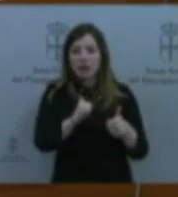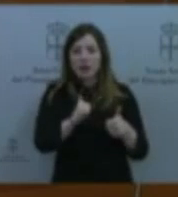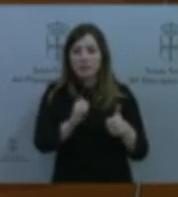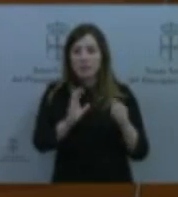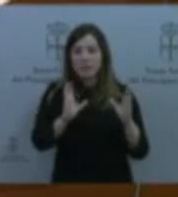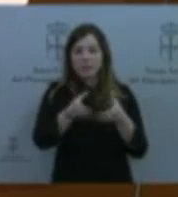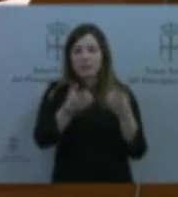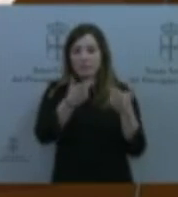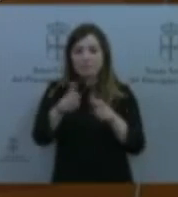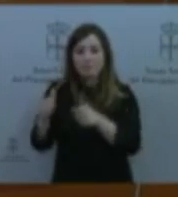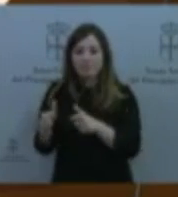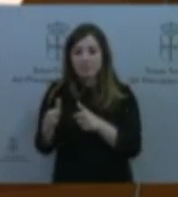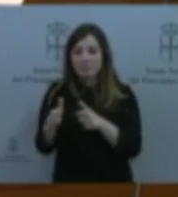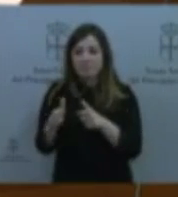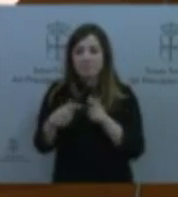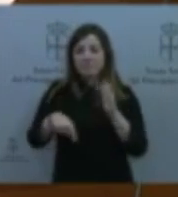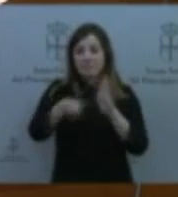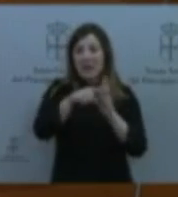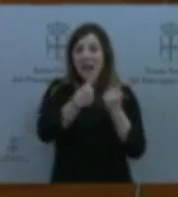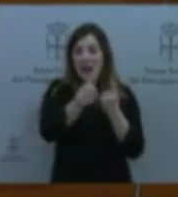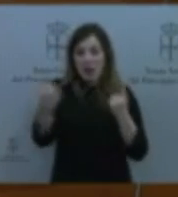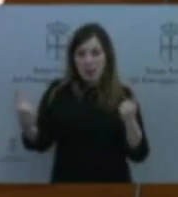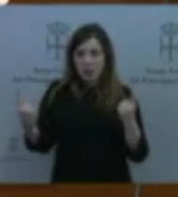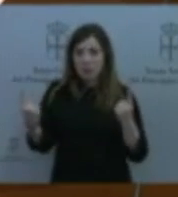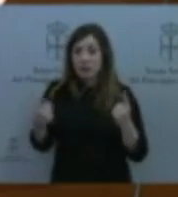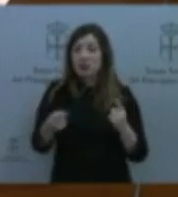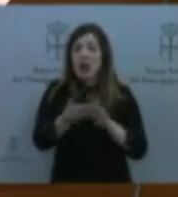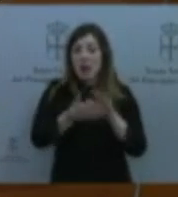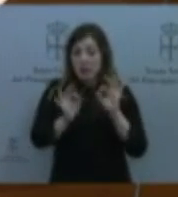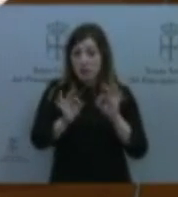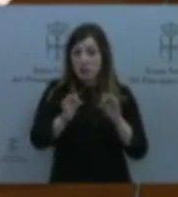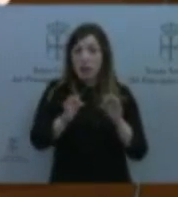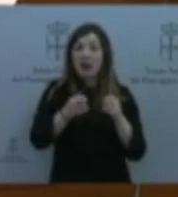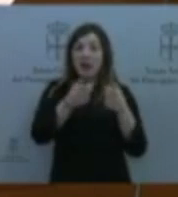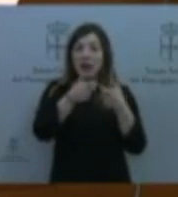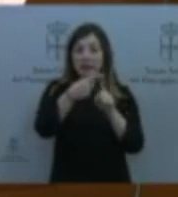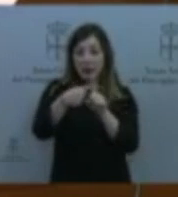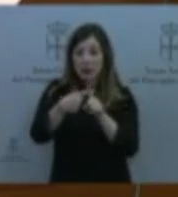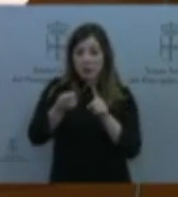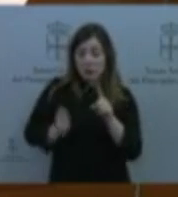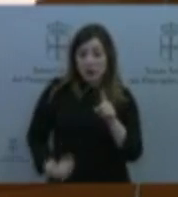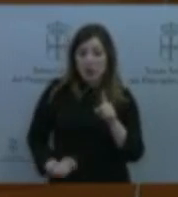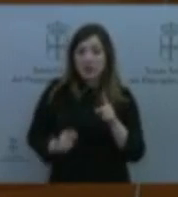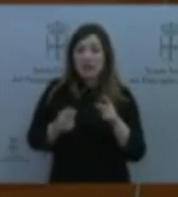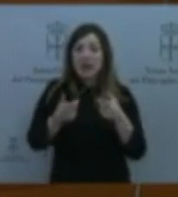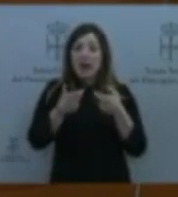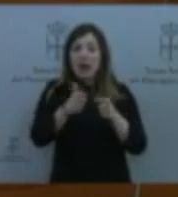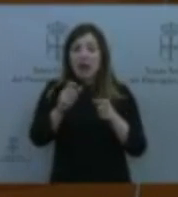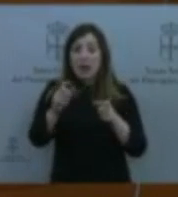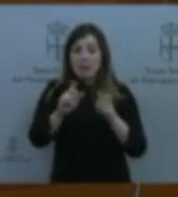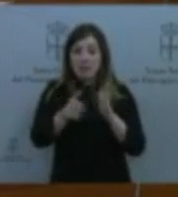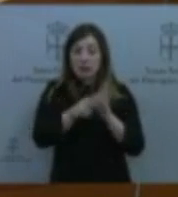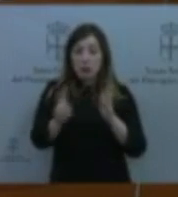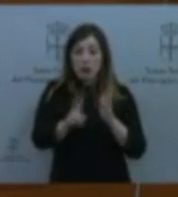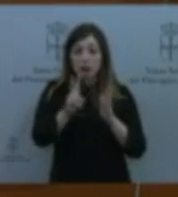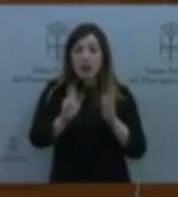uno. Con referencia a esto, a las categorías profesionales, en el capítulo 2 del Estatuto Marco, artículos 5 a 9, clasifica